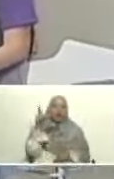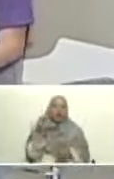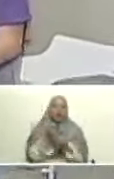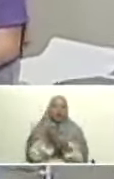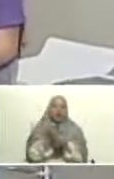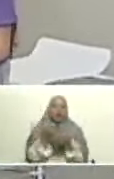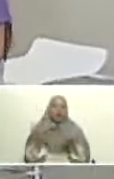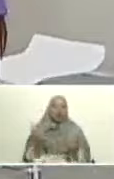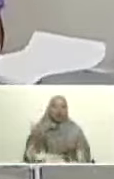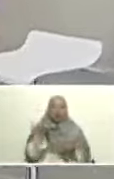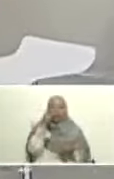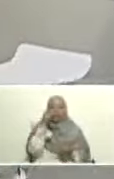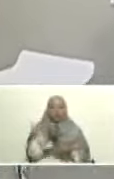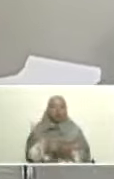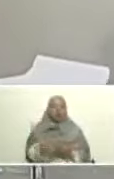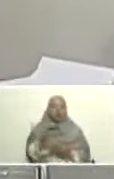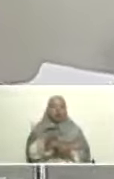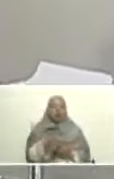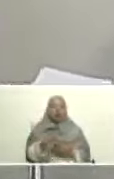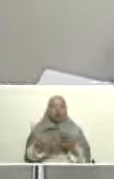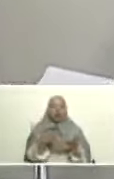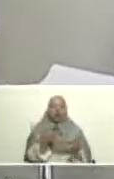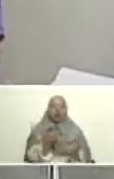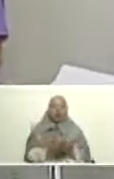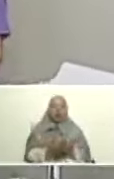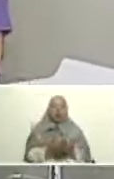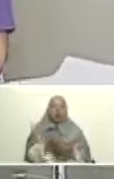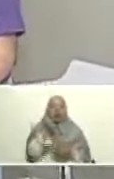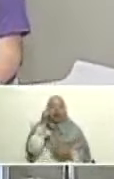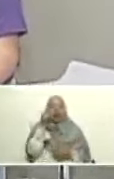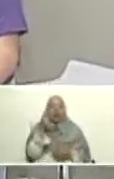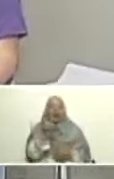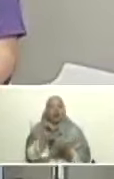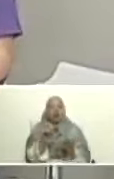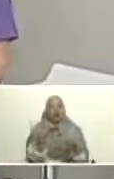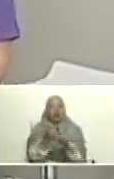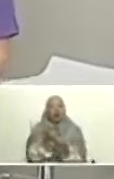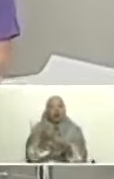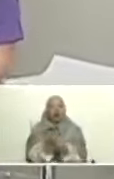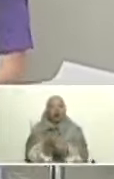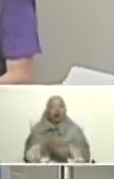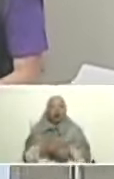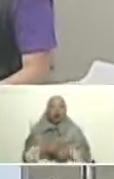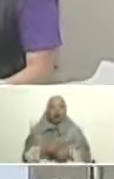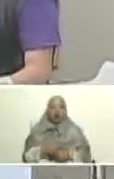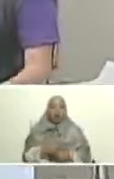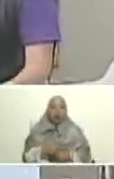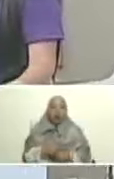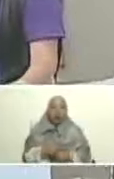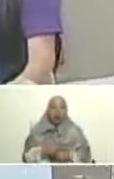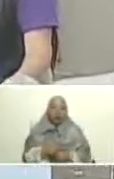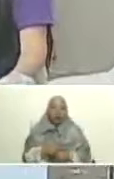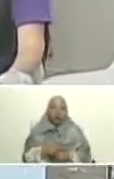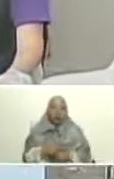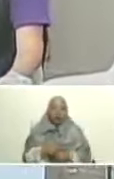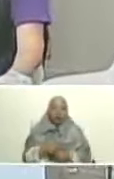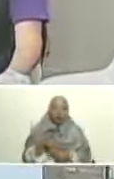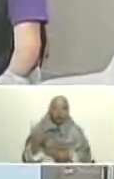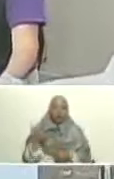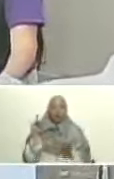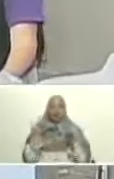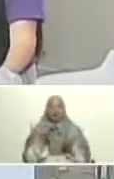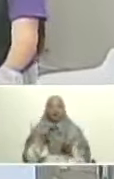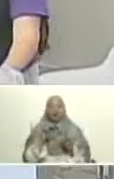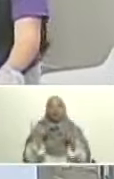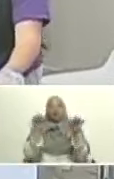¿vale? Sí. Ah, la gente en Catia se inventa. ¿Cuándo arrancaste tu emprendimiento? Hace 4 años, en plena pandemia.